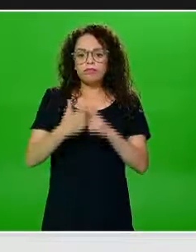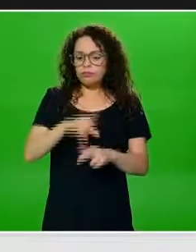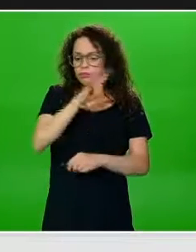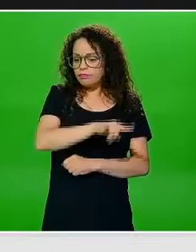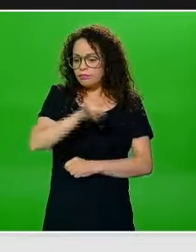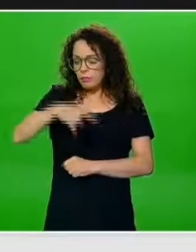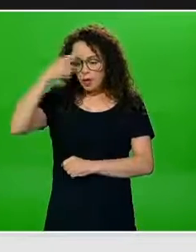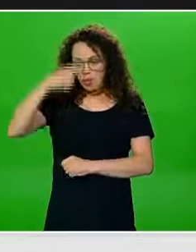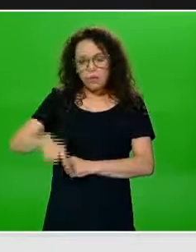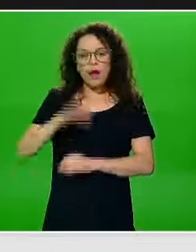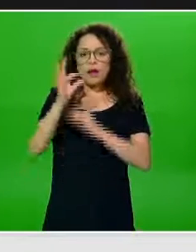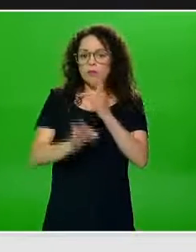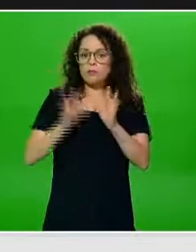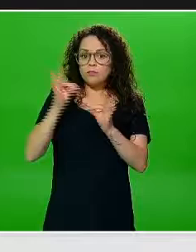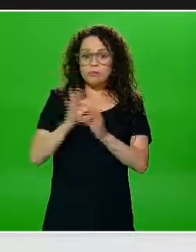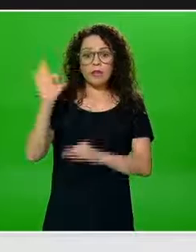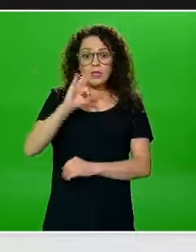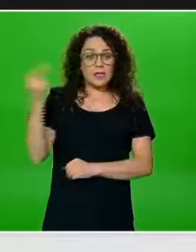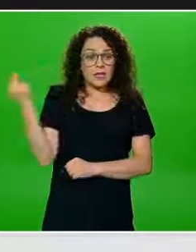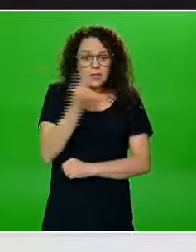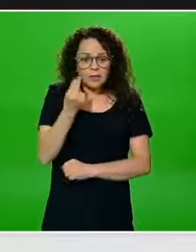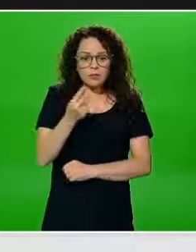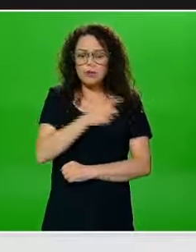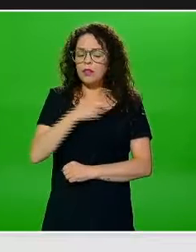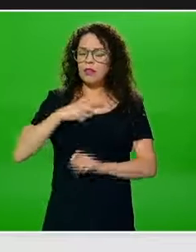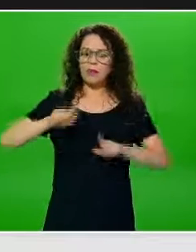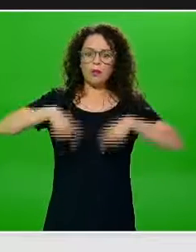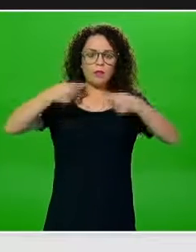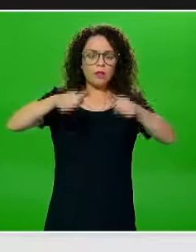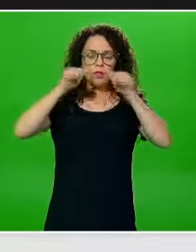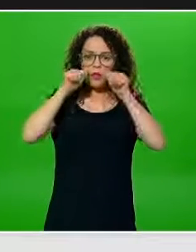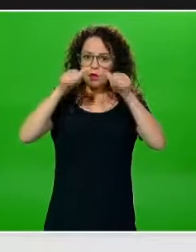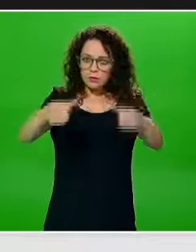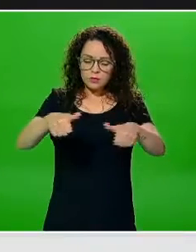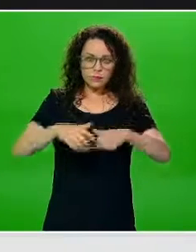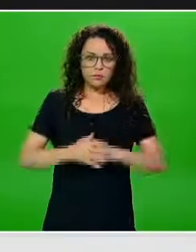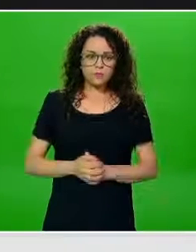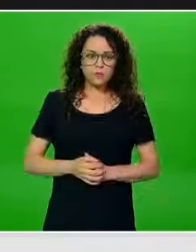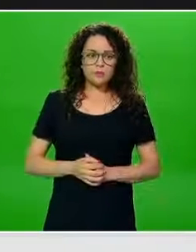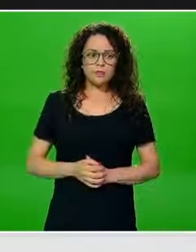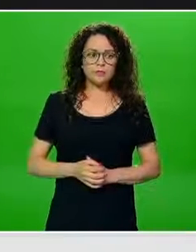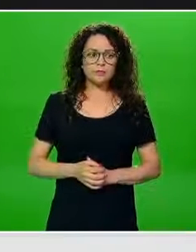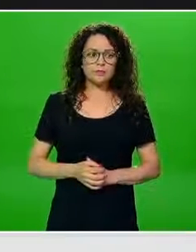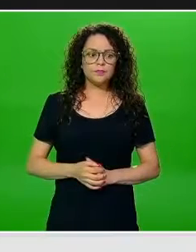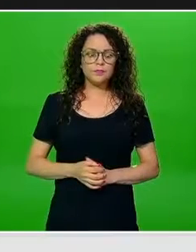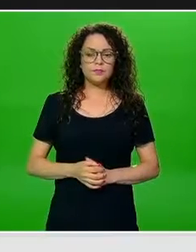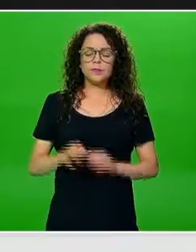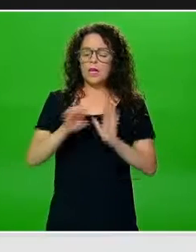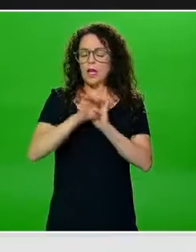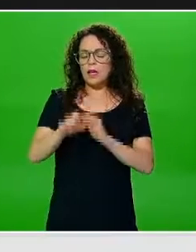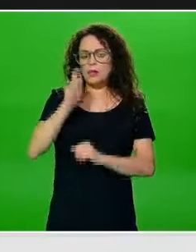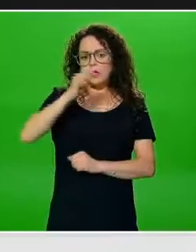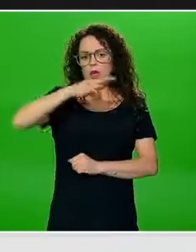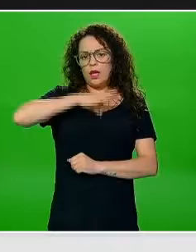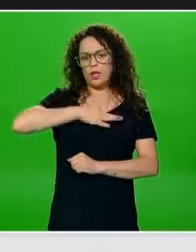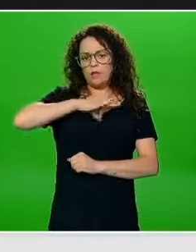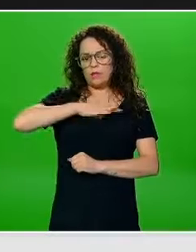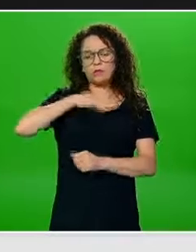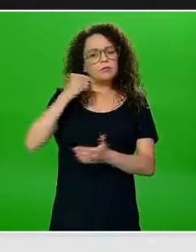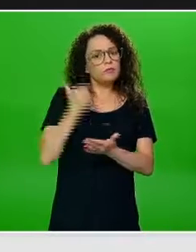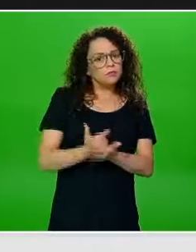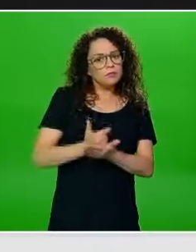oportuna de las personas que tuvieran el síndrome COVID, que en este caso es la infección respiratoria aguda grave. O